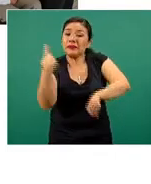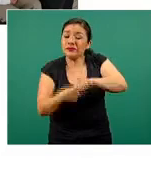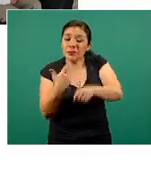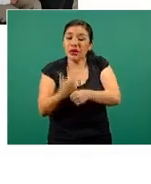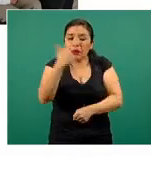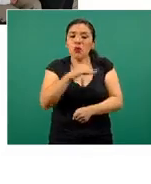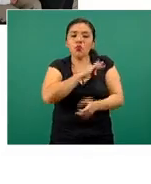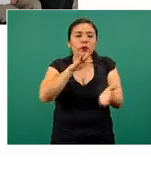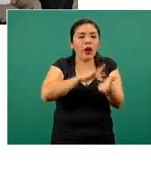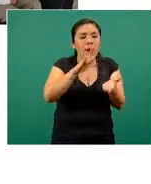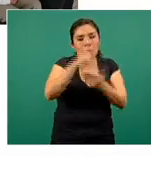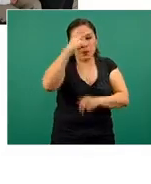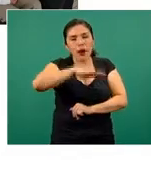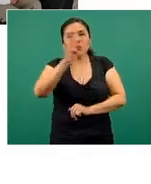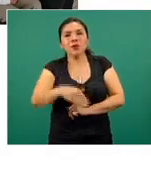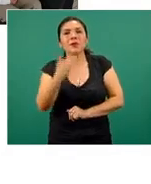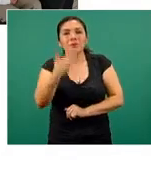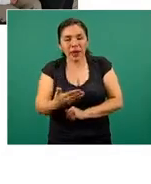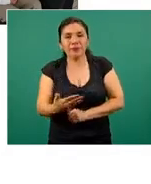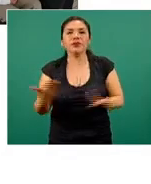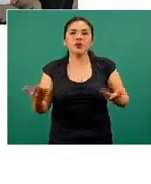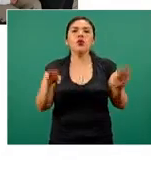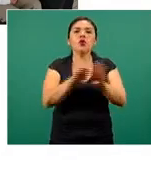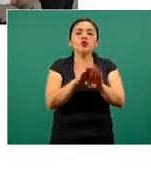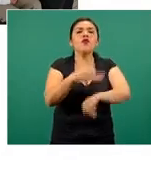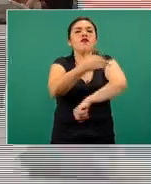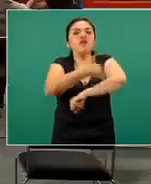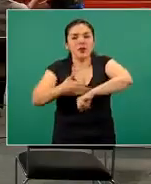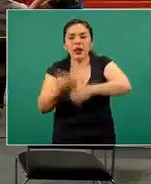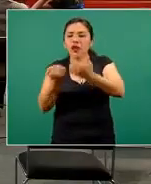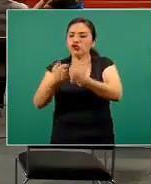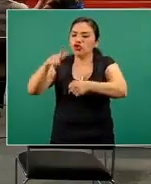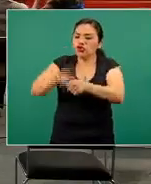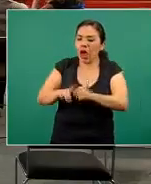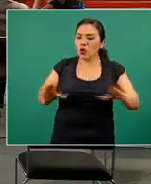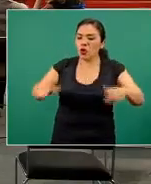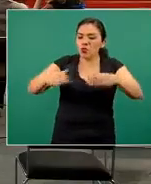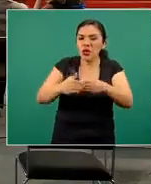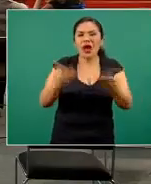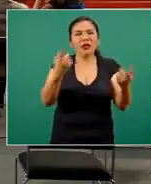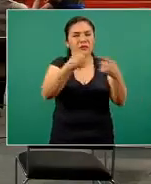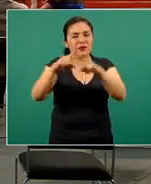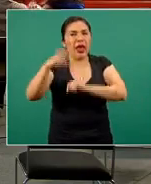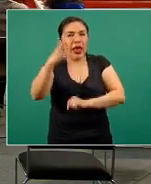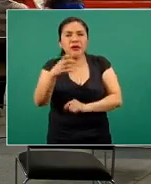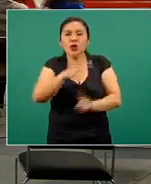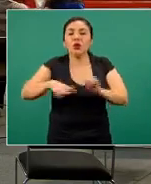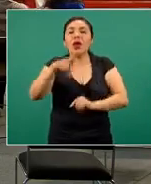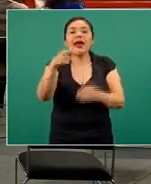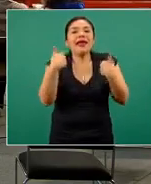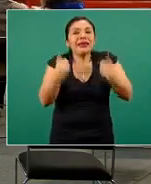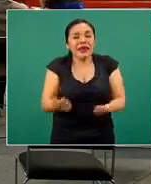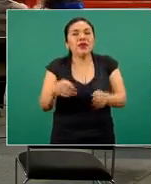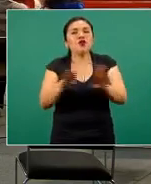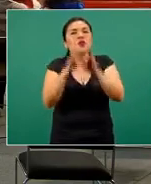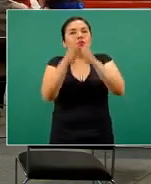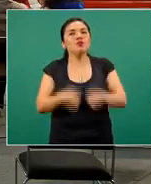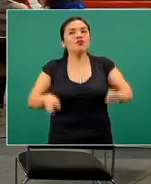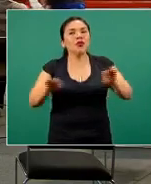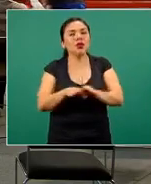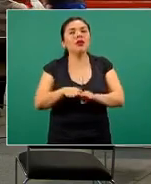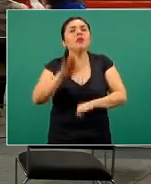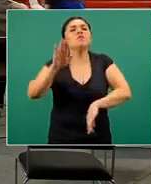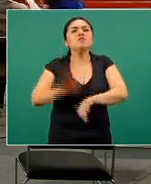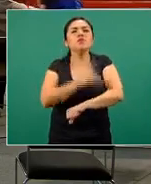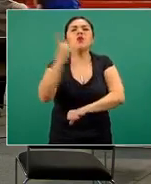el personal, el familiar, el comunitario y el social. Esto lo digo como contexto porque es muy importante para entender por